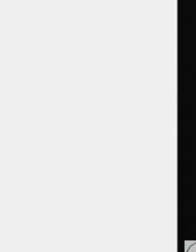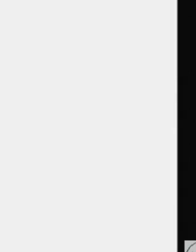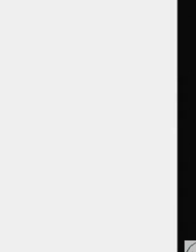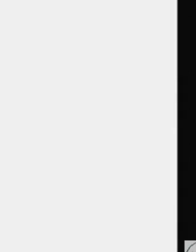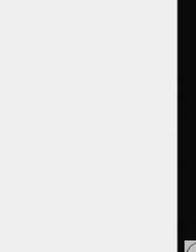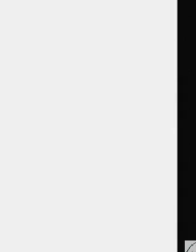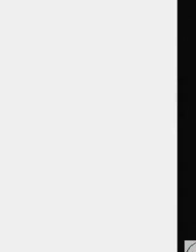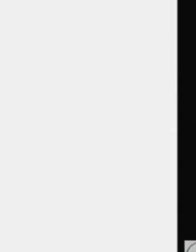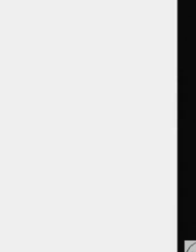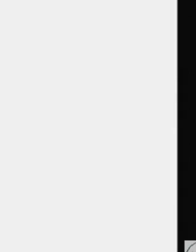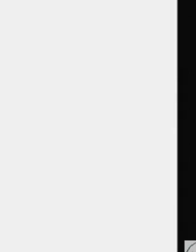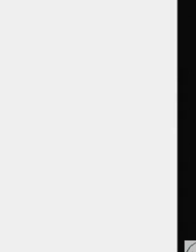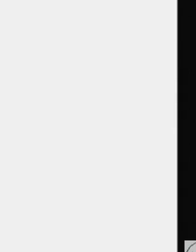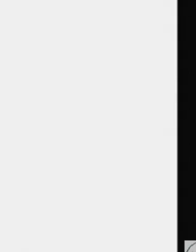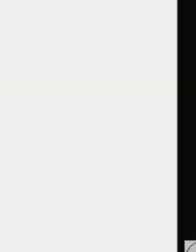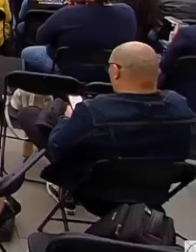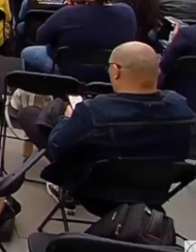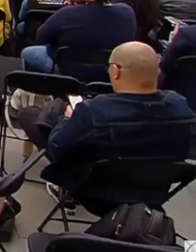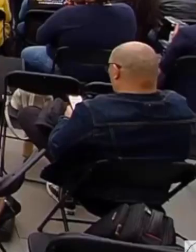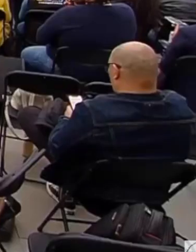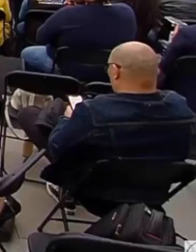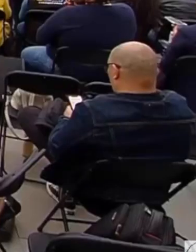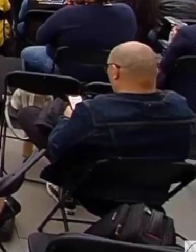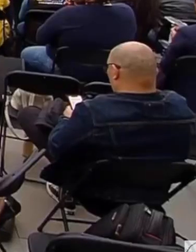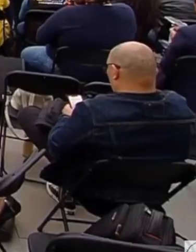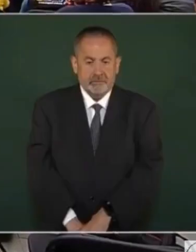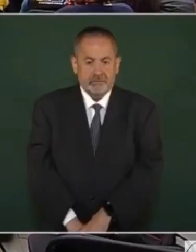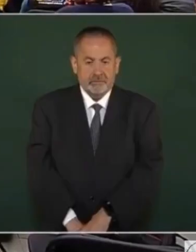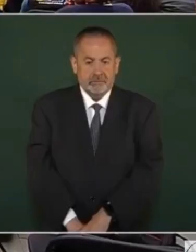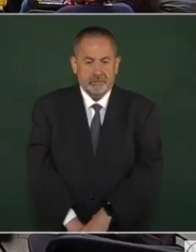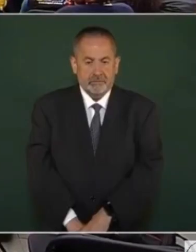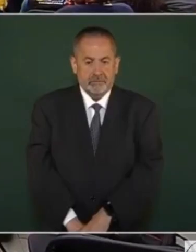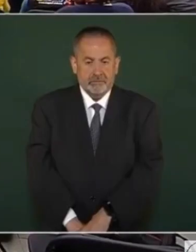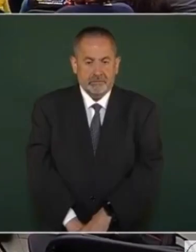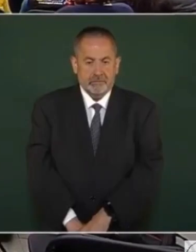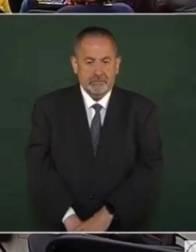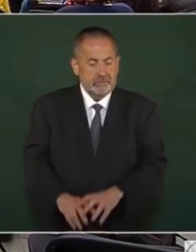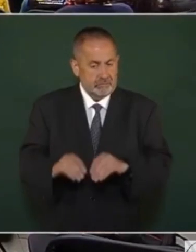es un error de Italia.